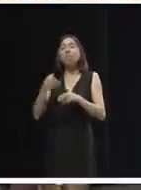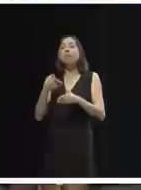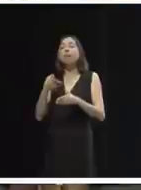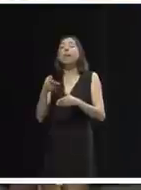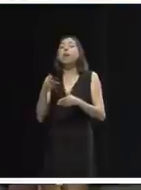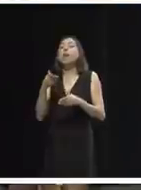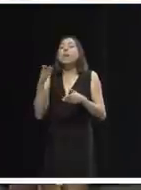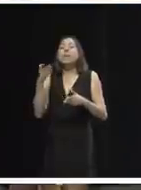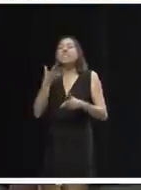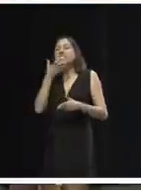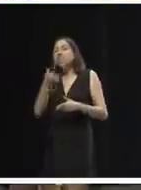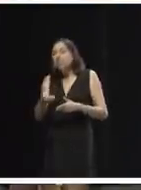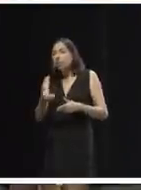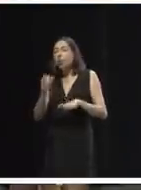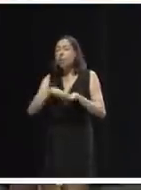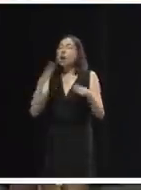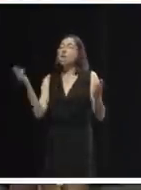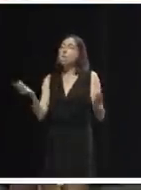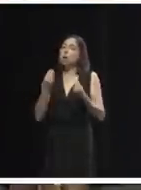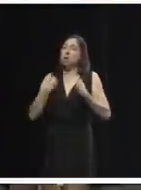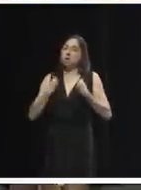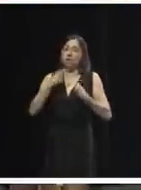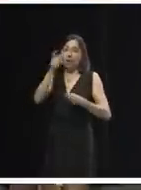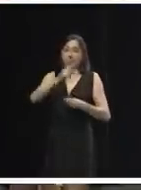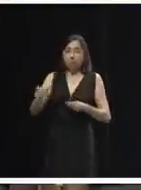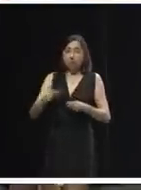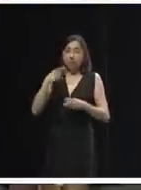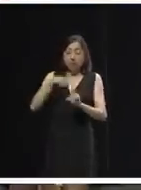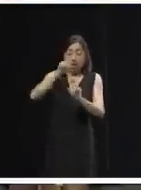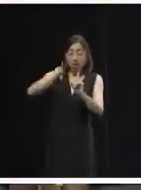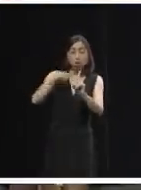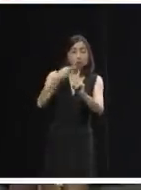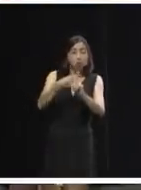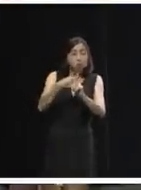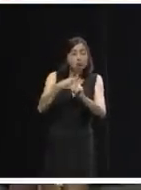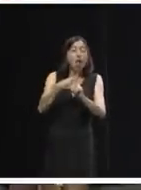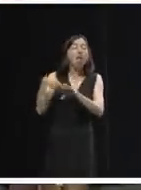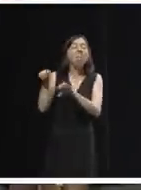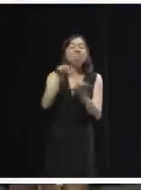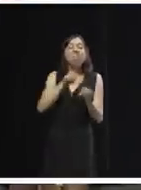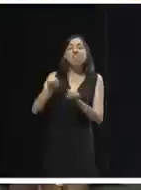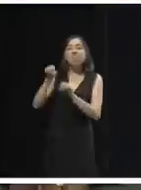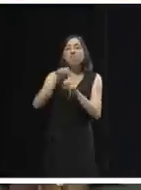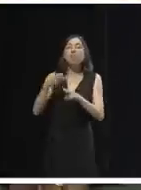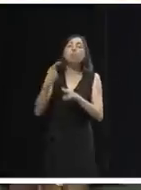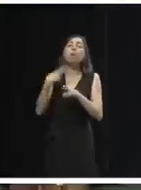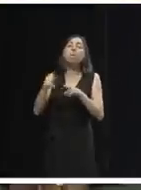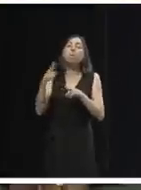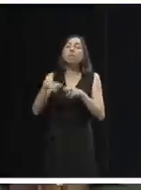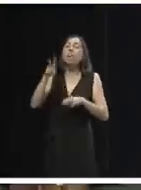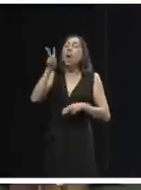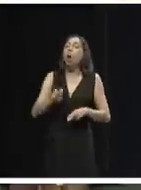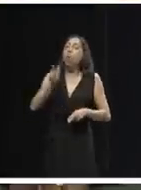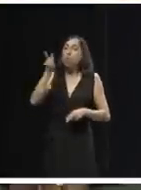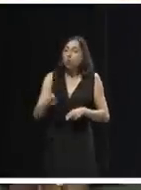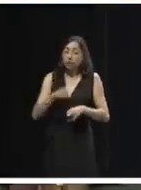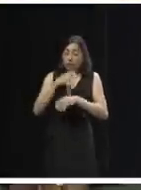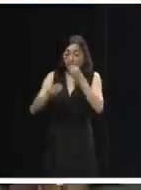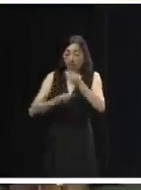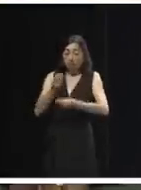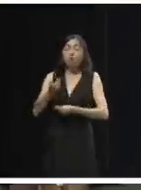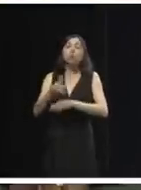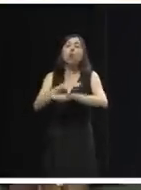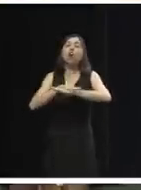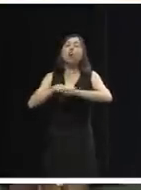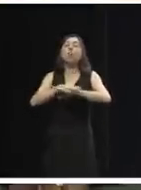mejorar la vida de la gente. Desde luego, desde Sumar defendemos la política útil, la que hemos hecho en el Gobierno de España,